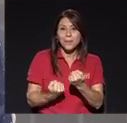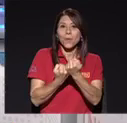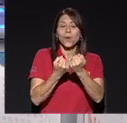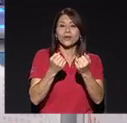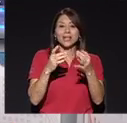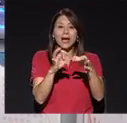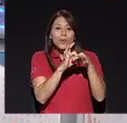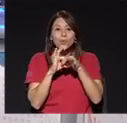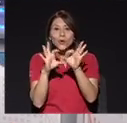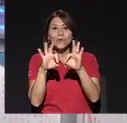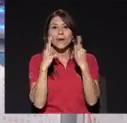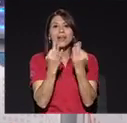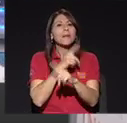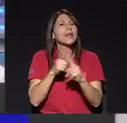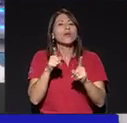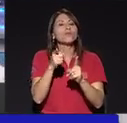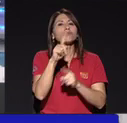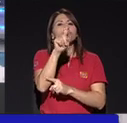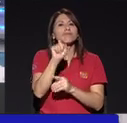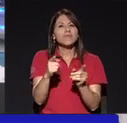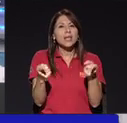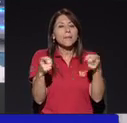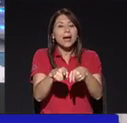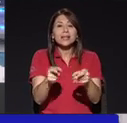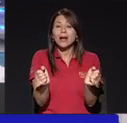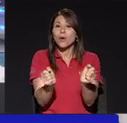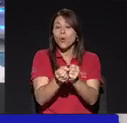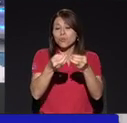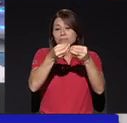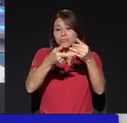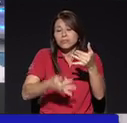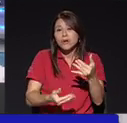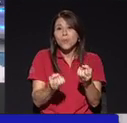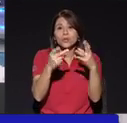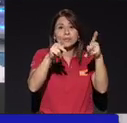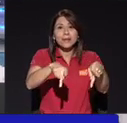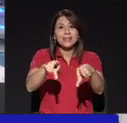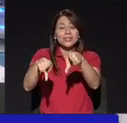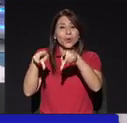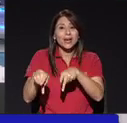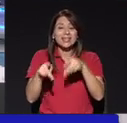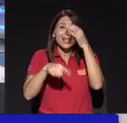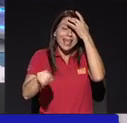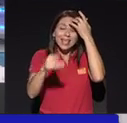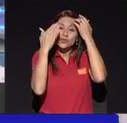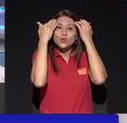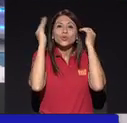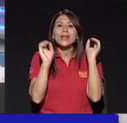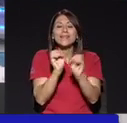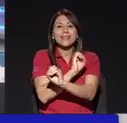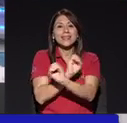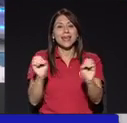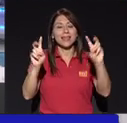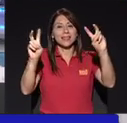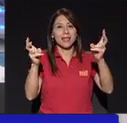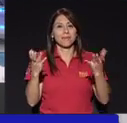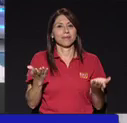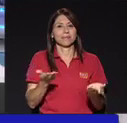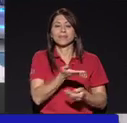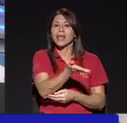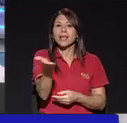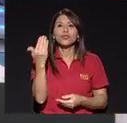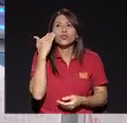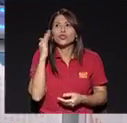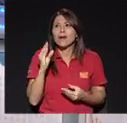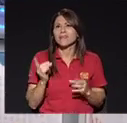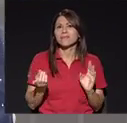núcleo familiar. Pero ¿qué pasa con aquella cantidad de personas que no manejan absolutamente nada del tema, que ni siquiera saben